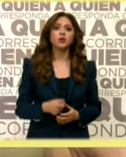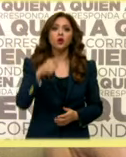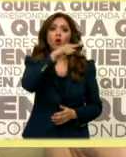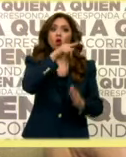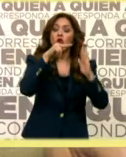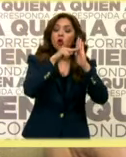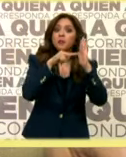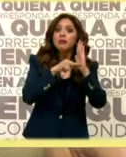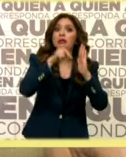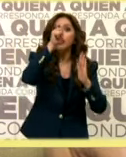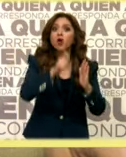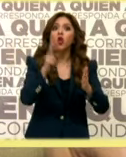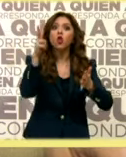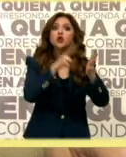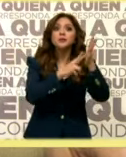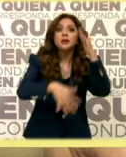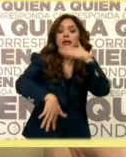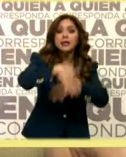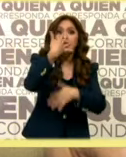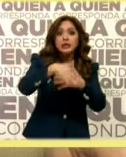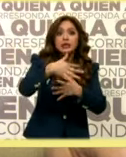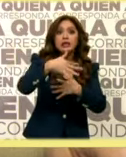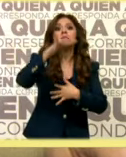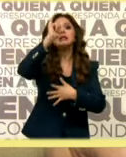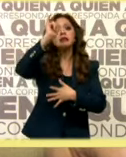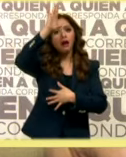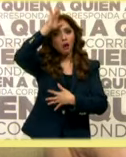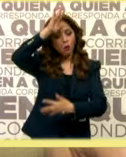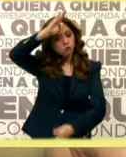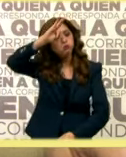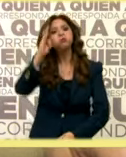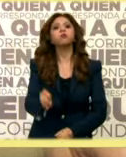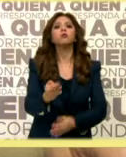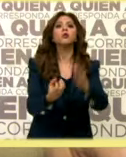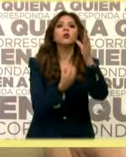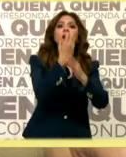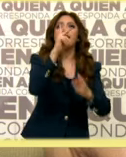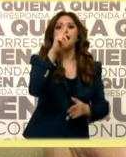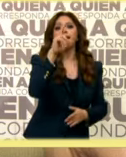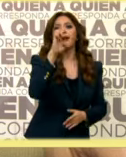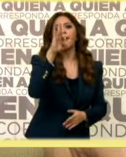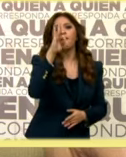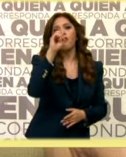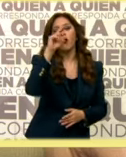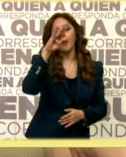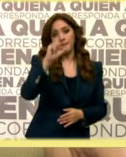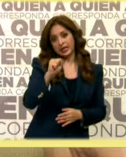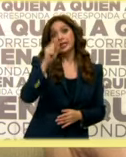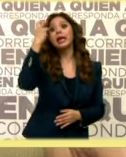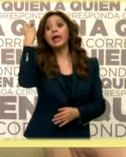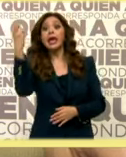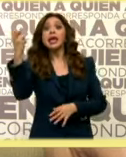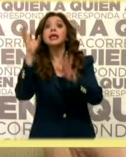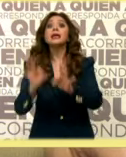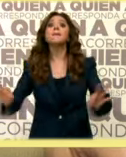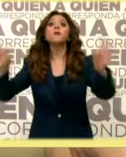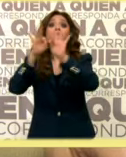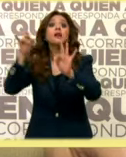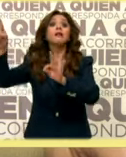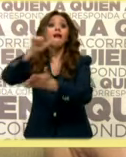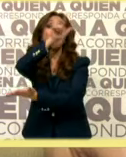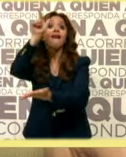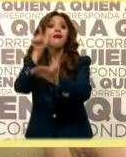año 2015 se aprobaron dos reformas, yo diría, fundamentales en materia de la ley